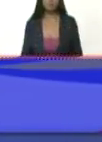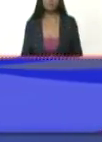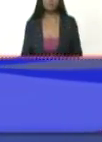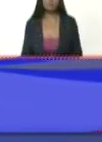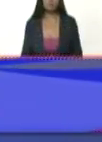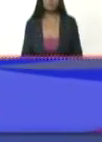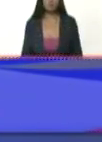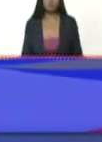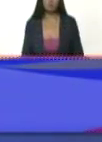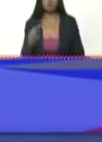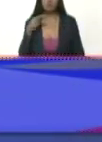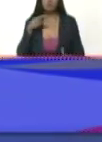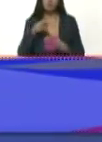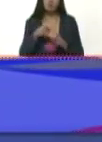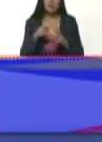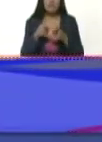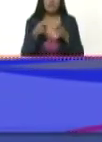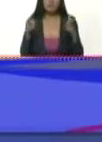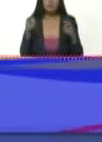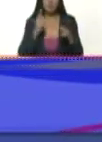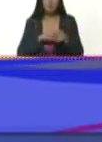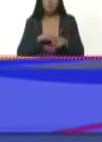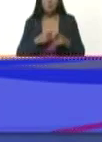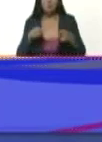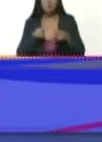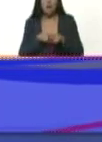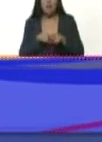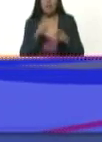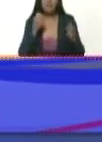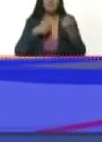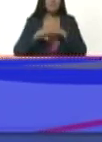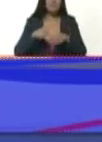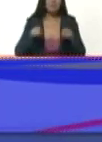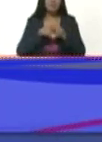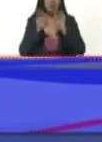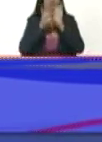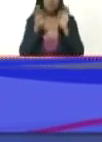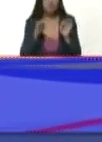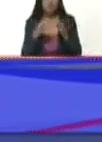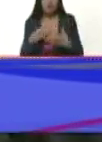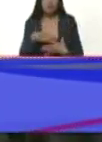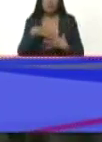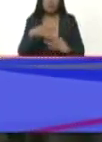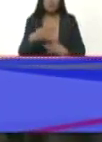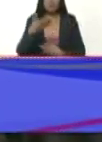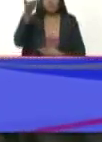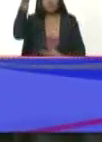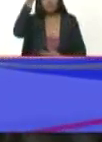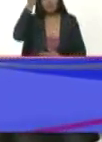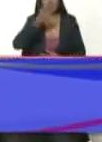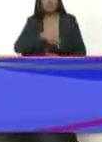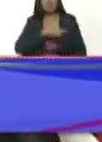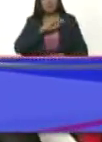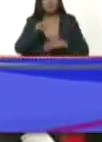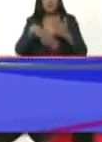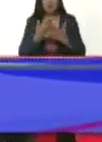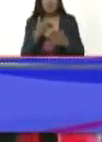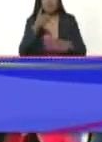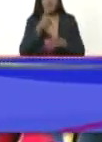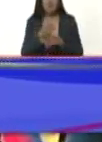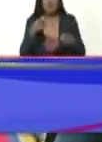delineaba y limitaba sus funciones en defender los intereses del Rey de España hasta que